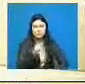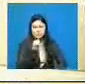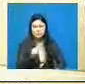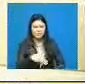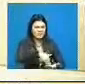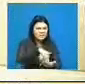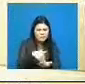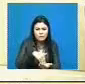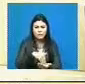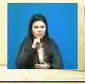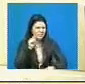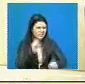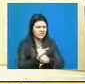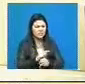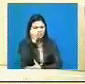debilite.